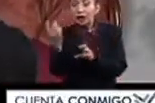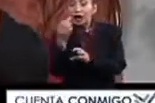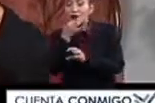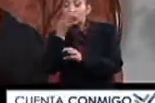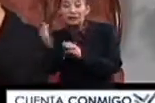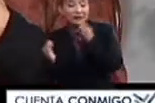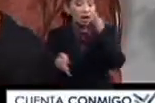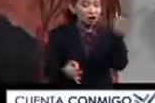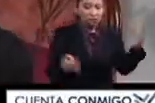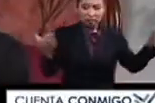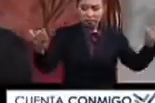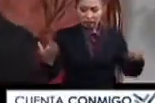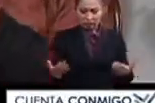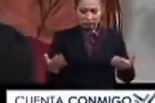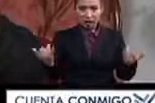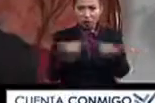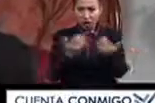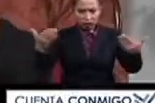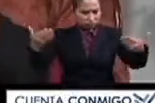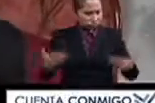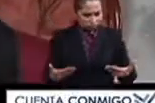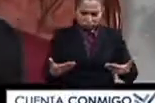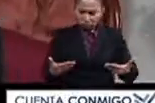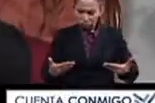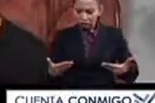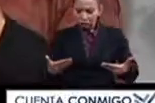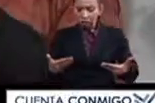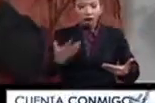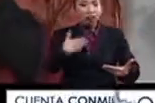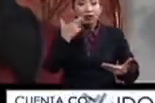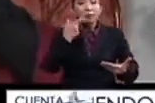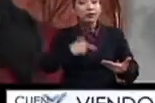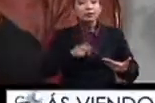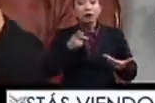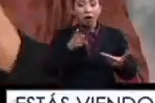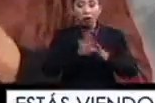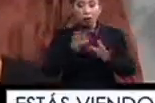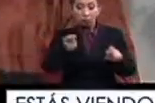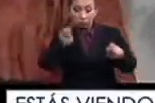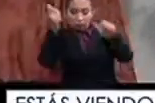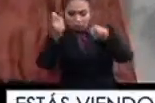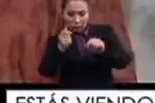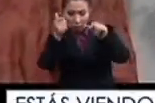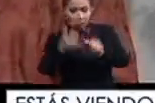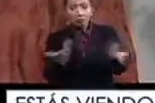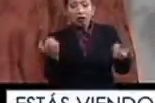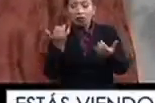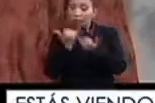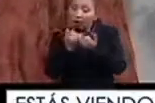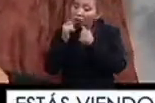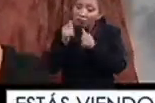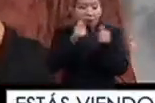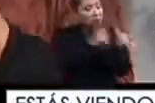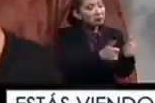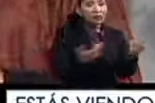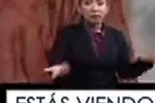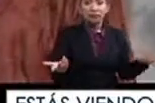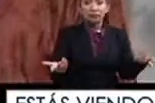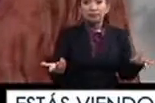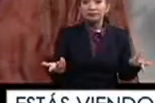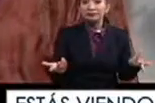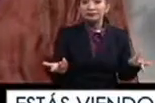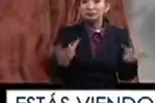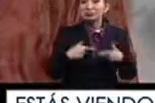noticias aparecen al unísono, codo con codo, y no hay absolutamente, aparentemente, ninguna posibilidad de